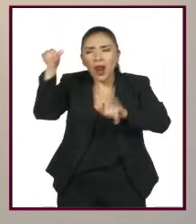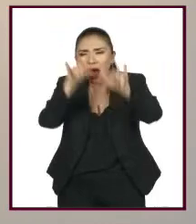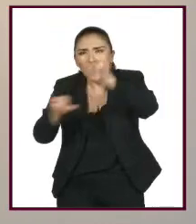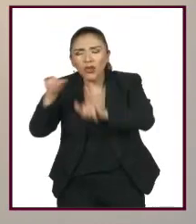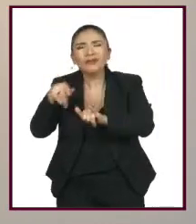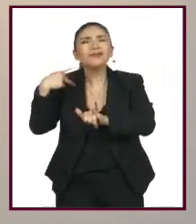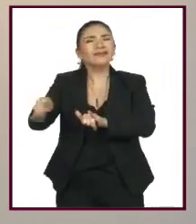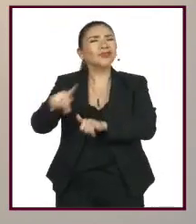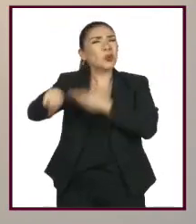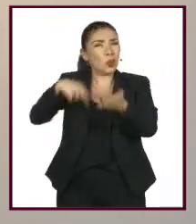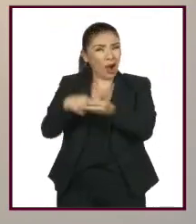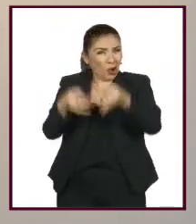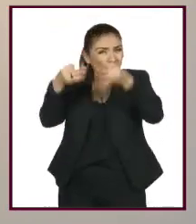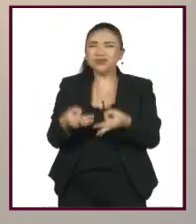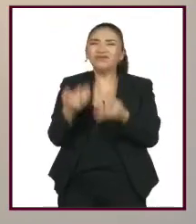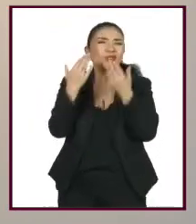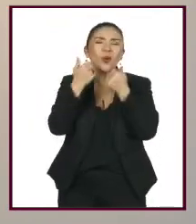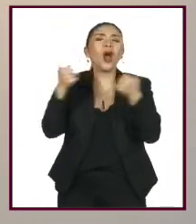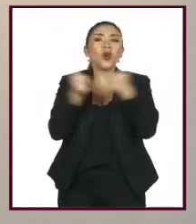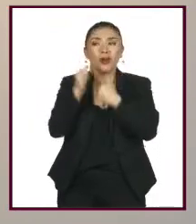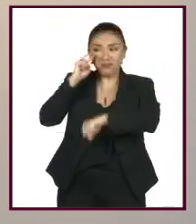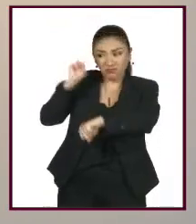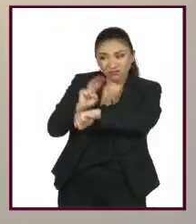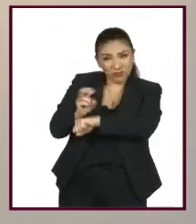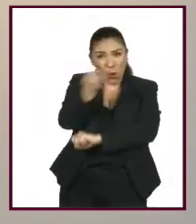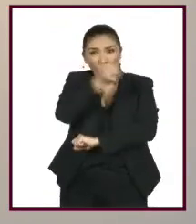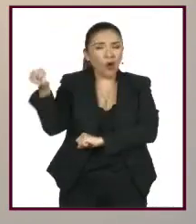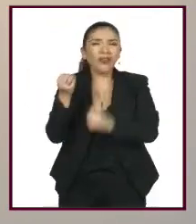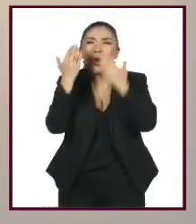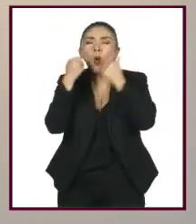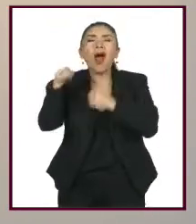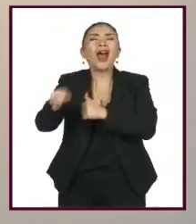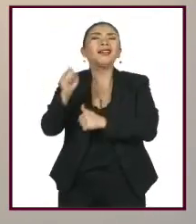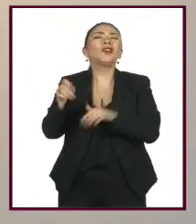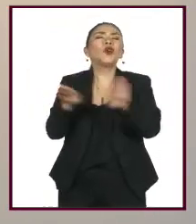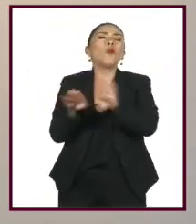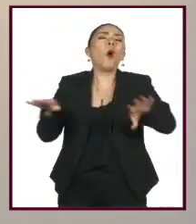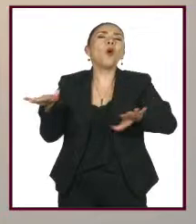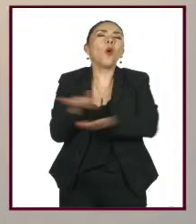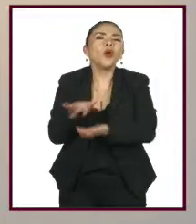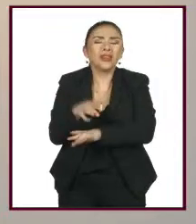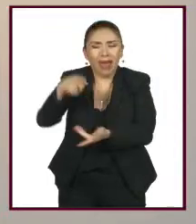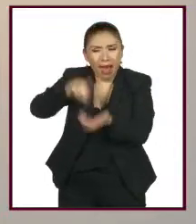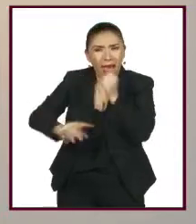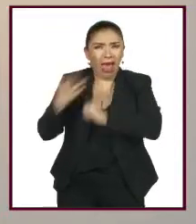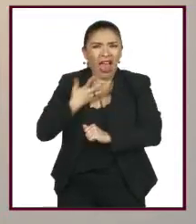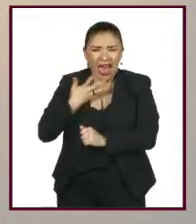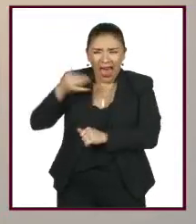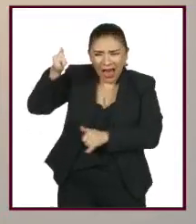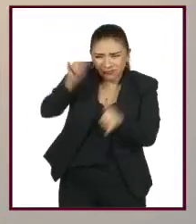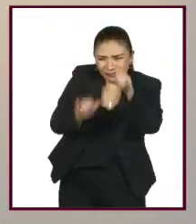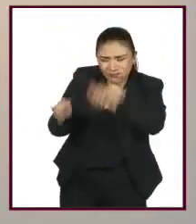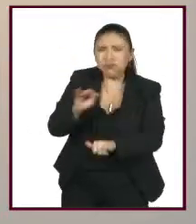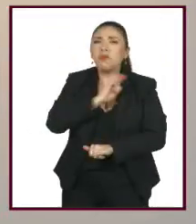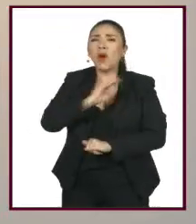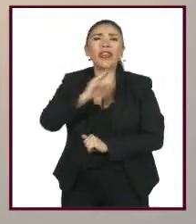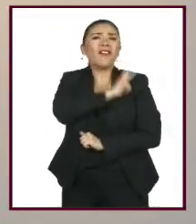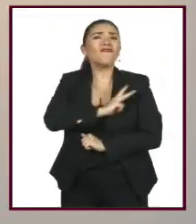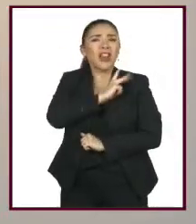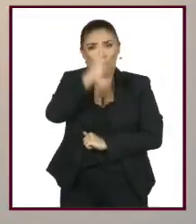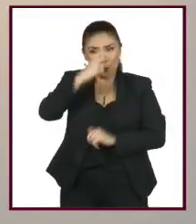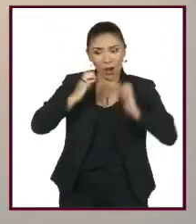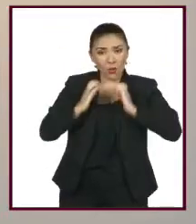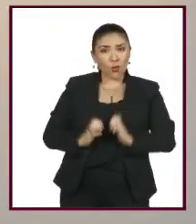laboratorios clandestinos sin una supervisión adecuada, la cual incluyen múltiples sustancias tóxicas para el